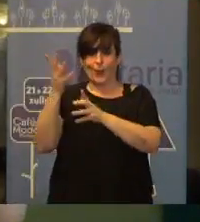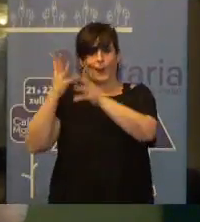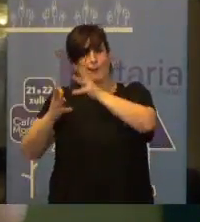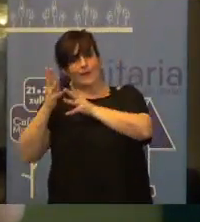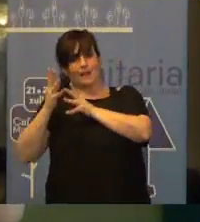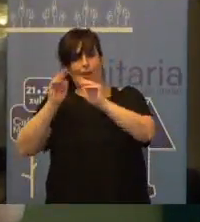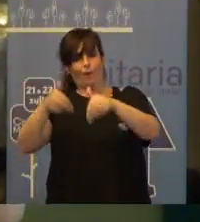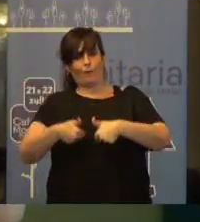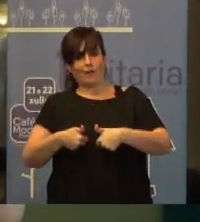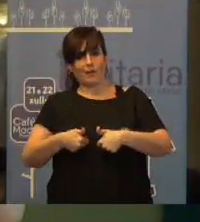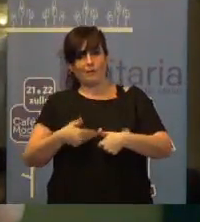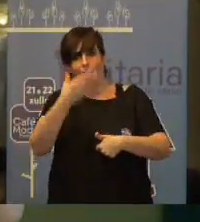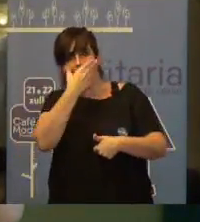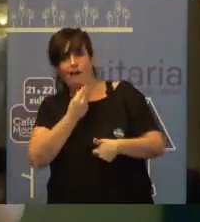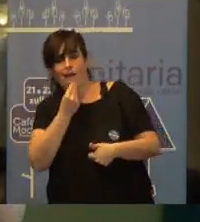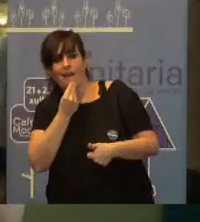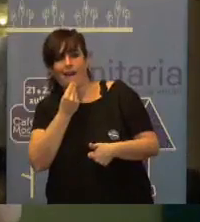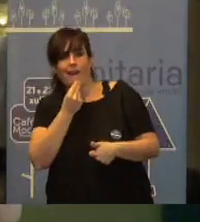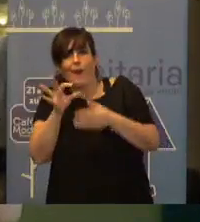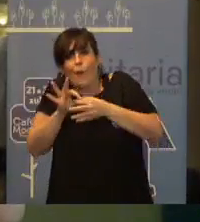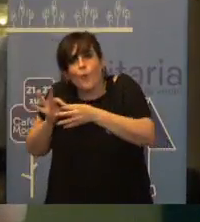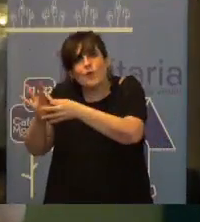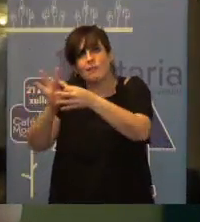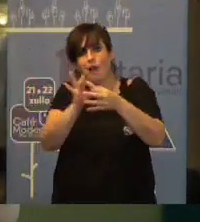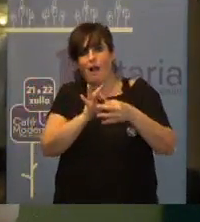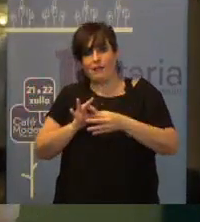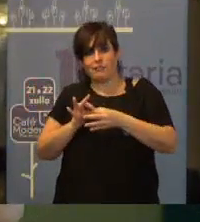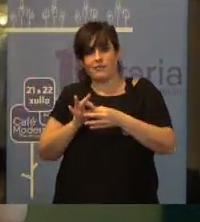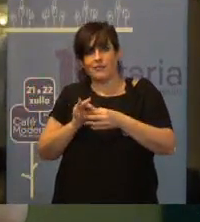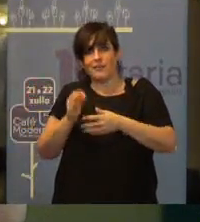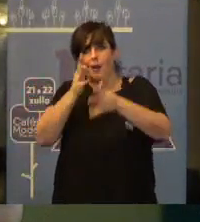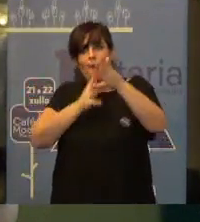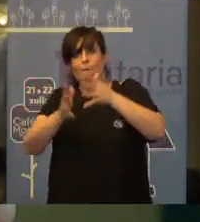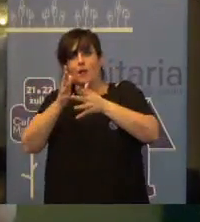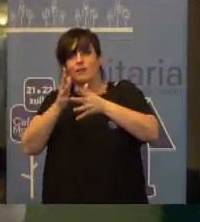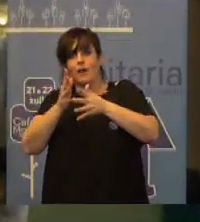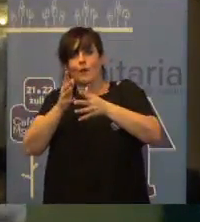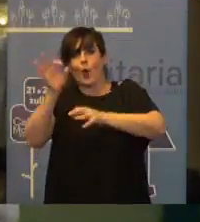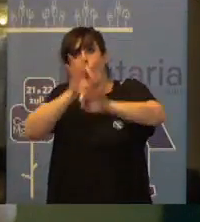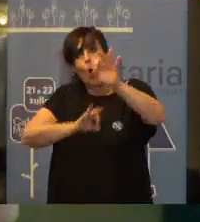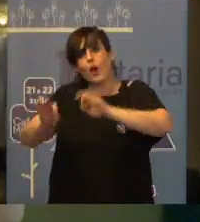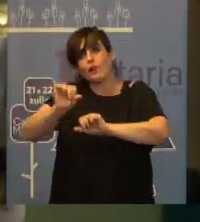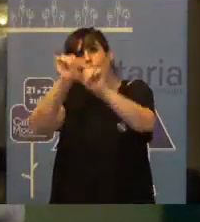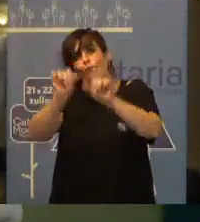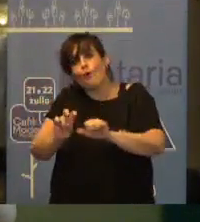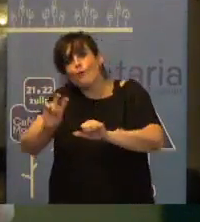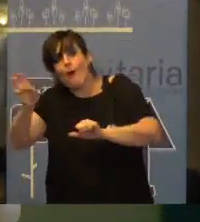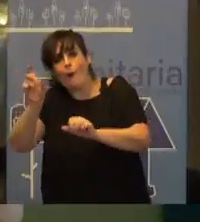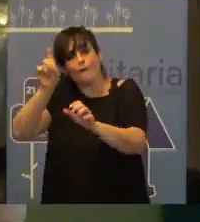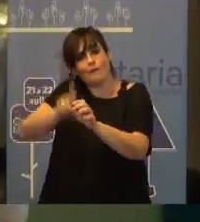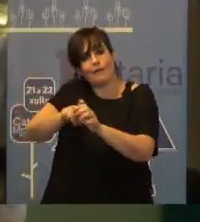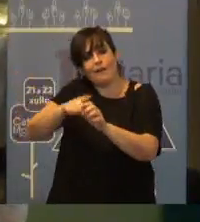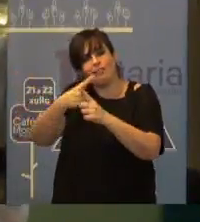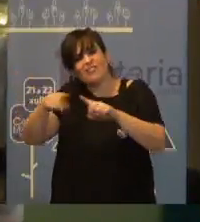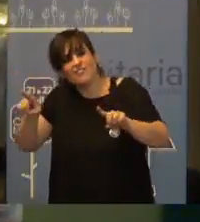volver, a un pasado mítico de unidade, un pasado mítico de organizaciones de outro tipo, de militancia de outro tipo.